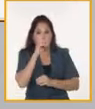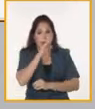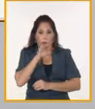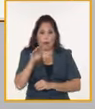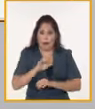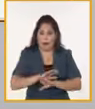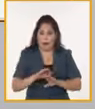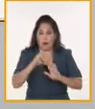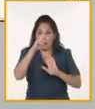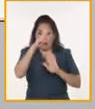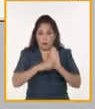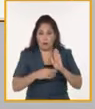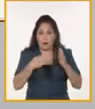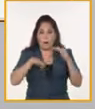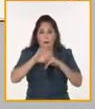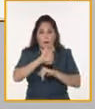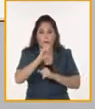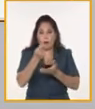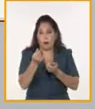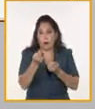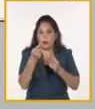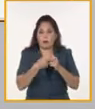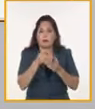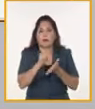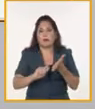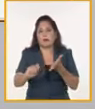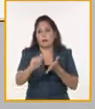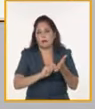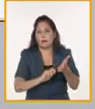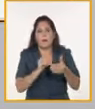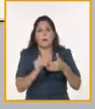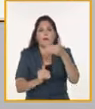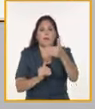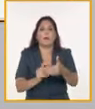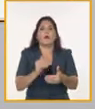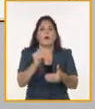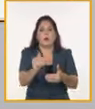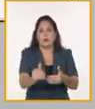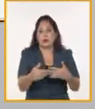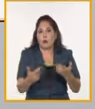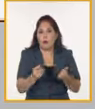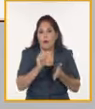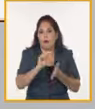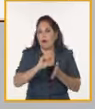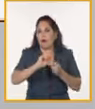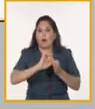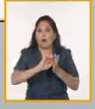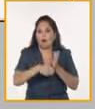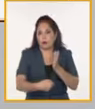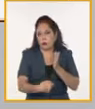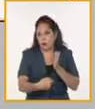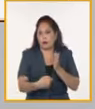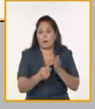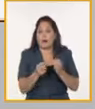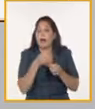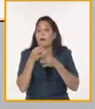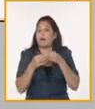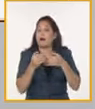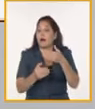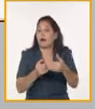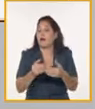una resolución del Ministerio de economía planificación el proceso de licación para transmitir la transparencia que